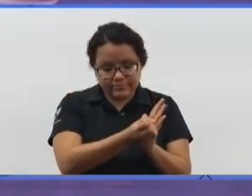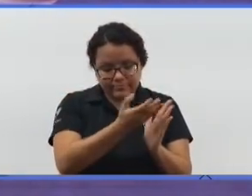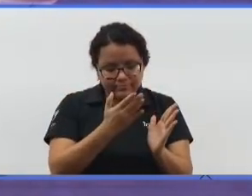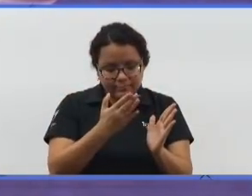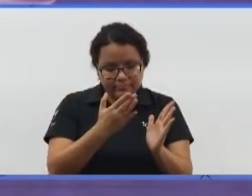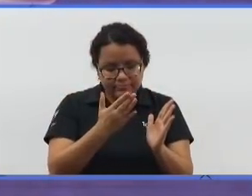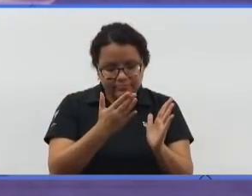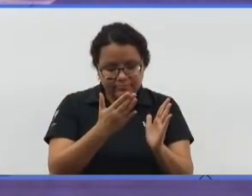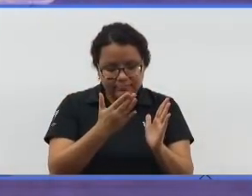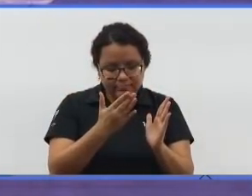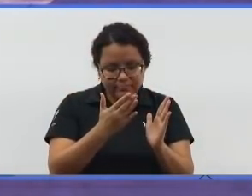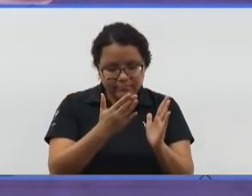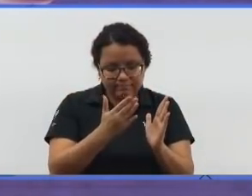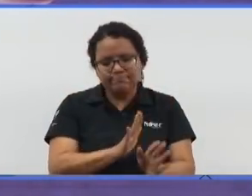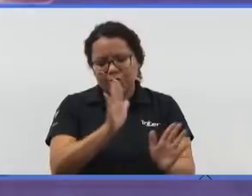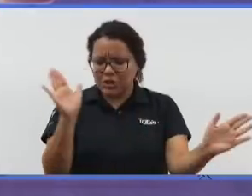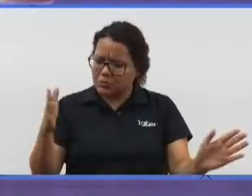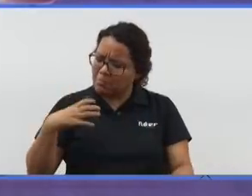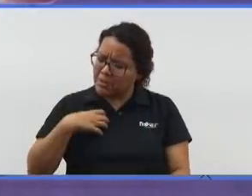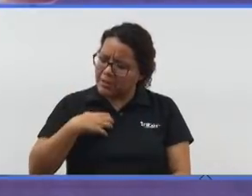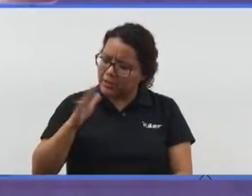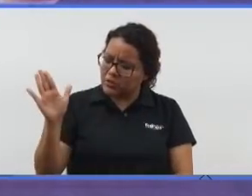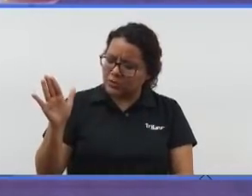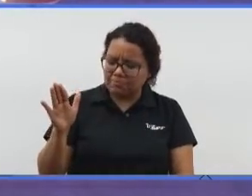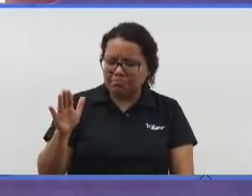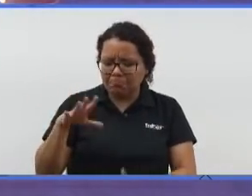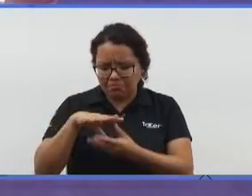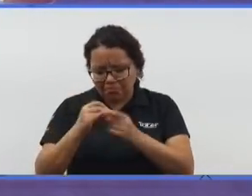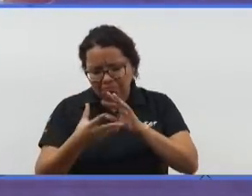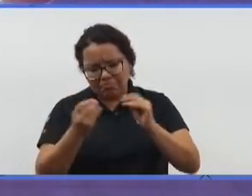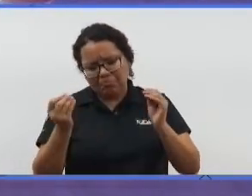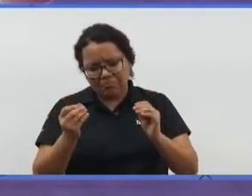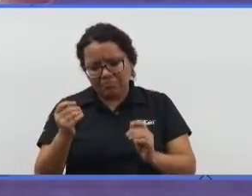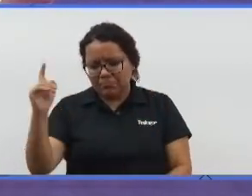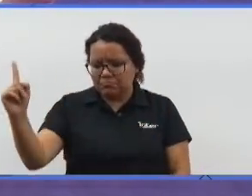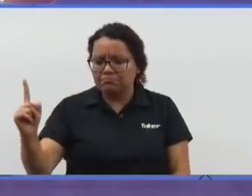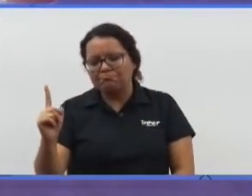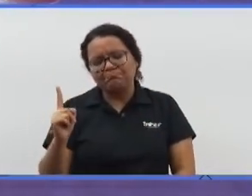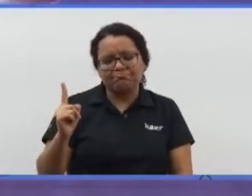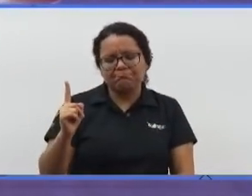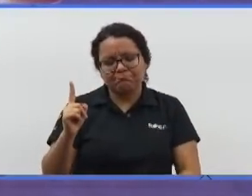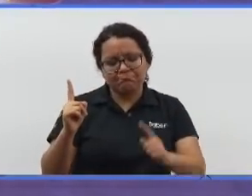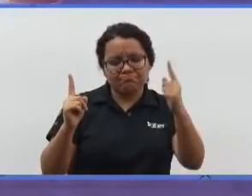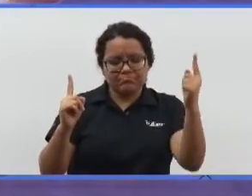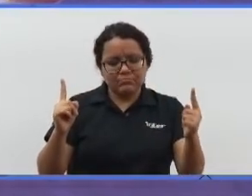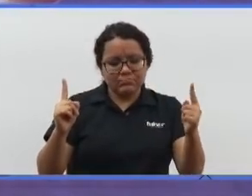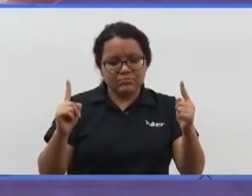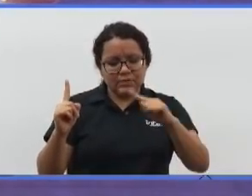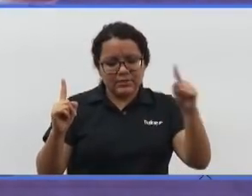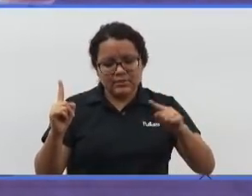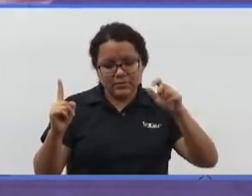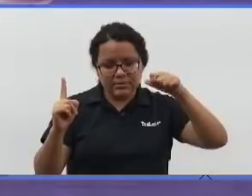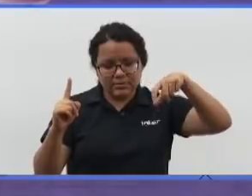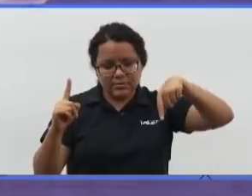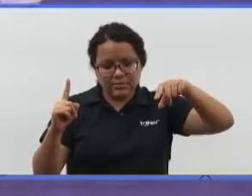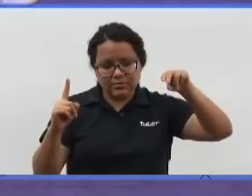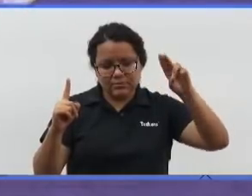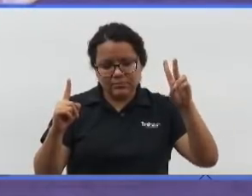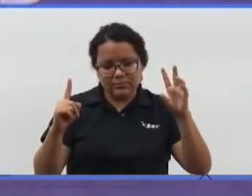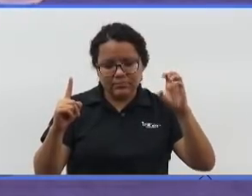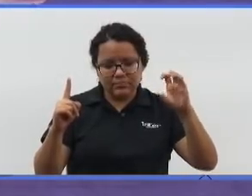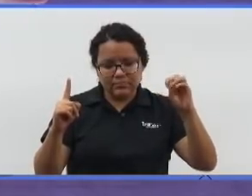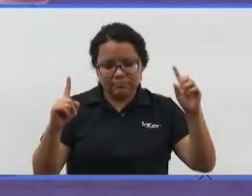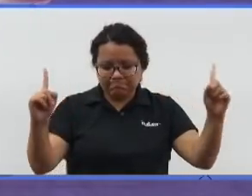de jesús teniendo un encuentro con saqueo hoy no tenemos nada